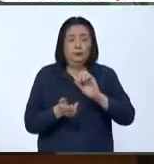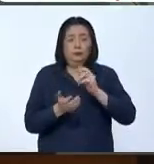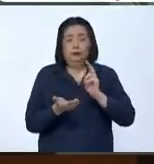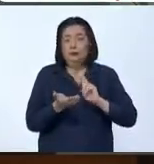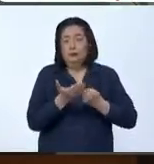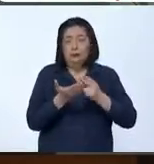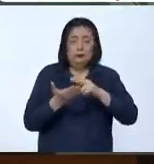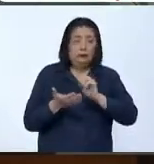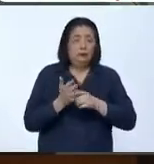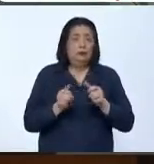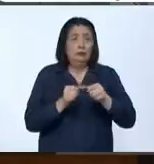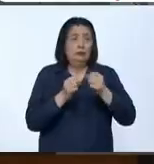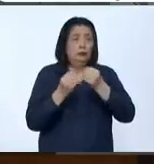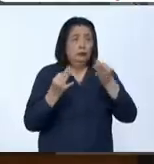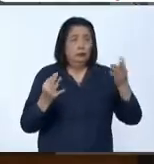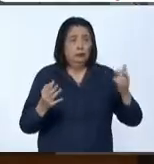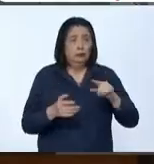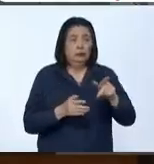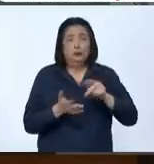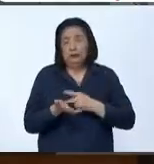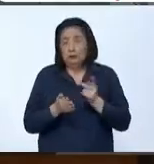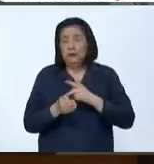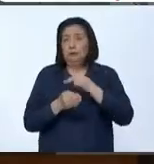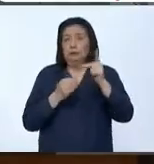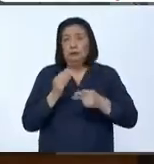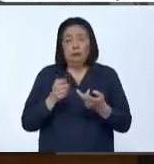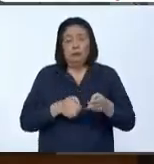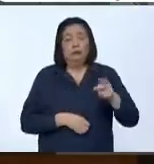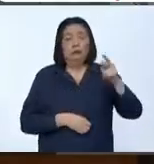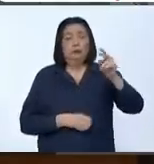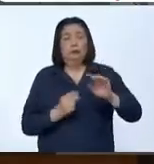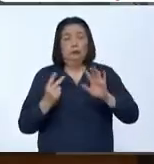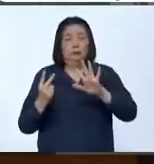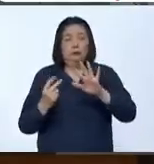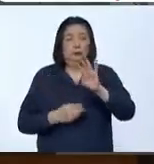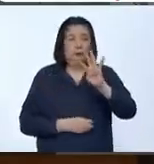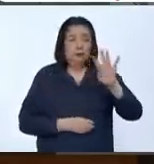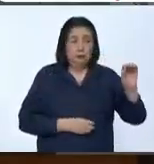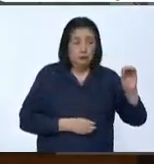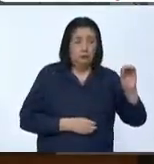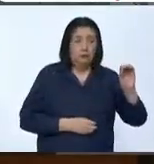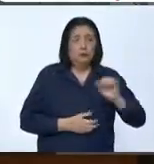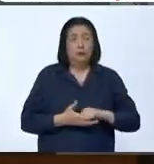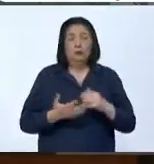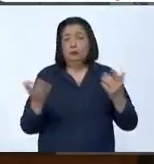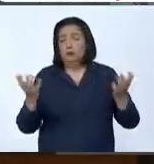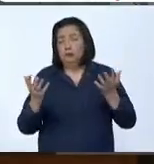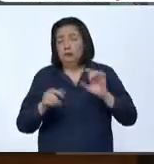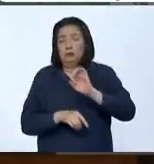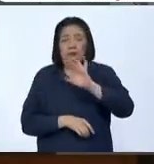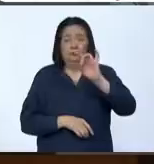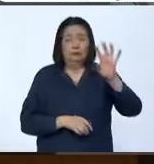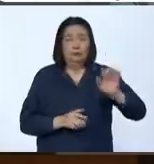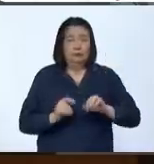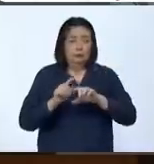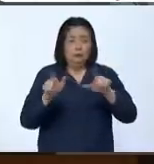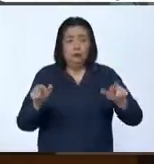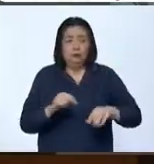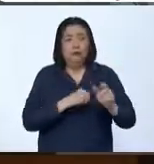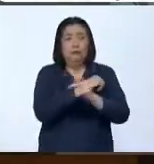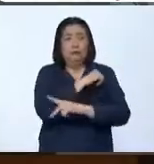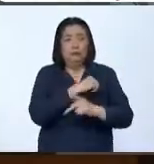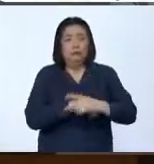el número de estas especialistas aumentará a 740 ubicados en diferentes puntos del